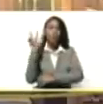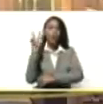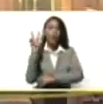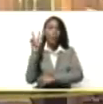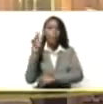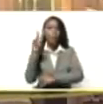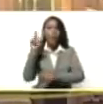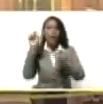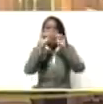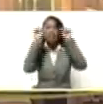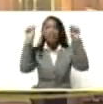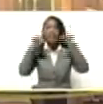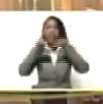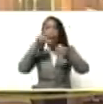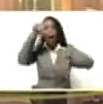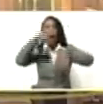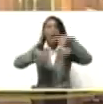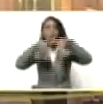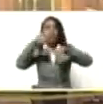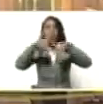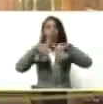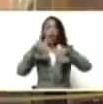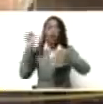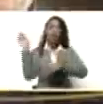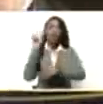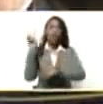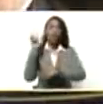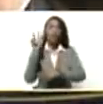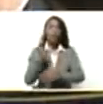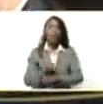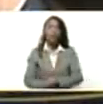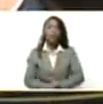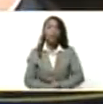de todos los actores esperábamos